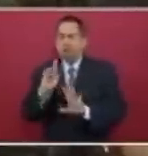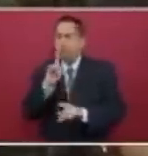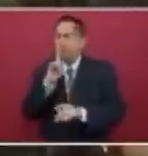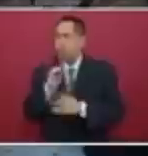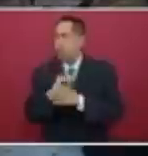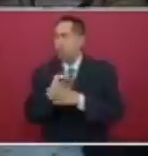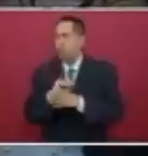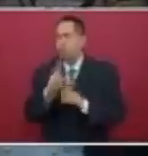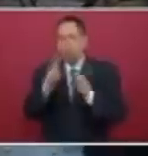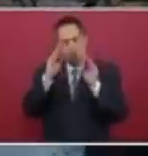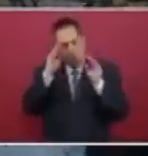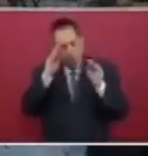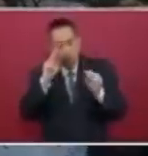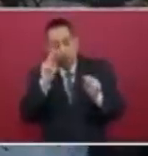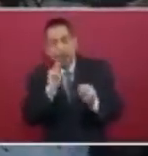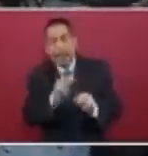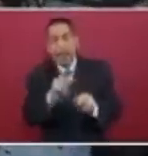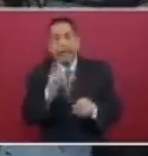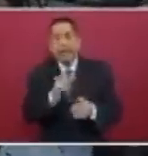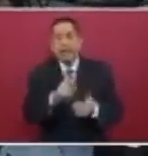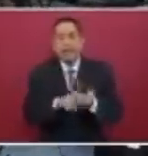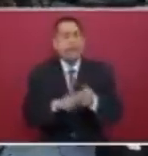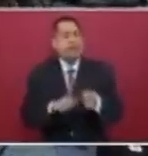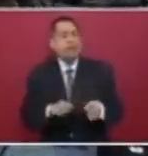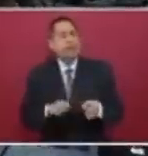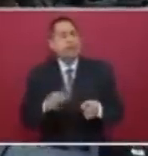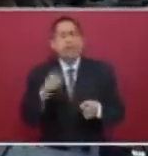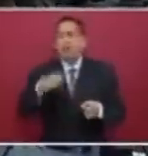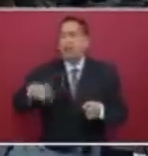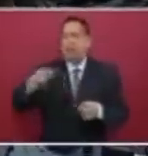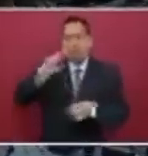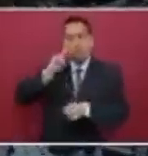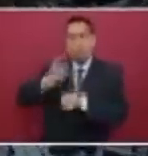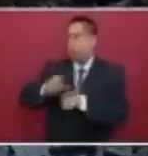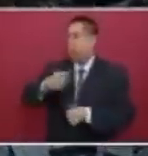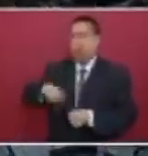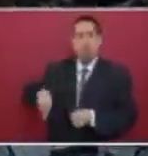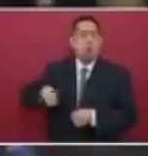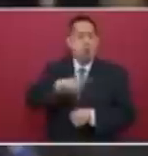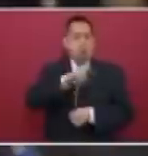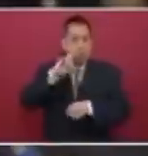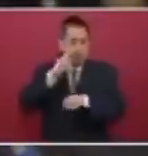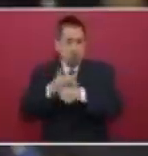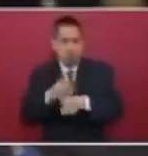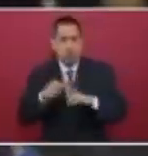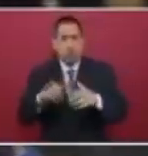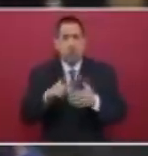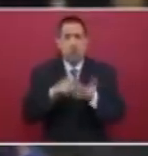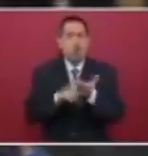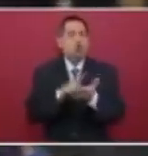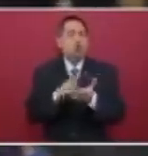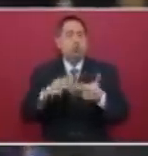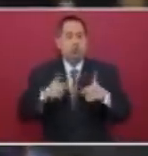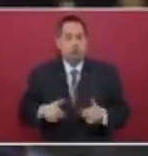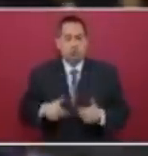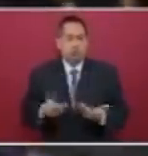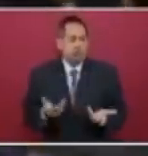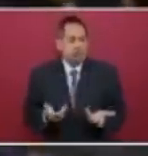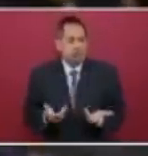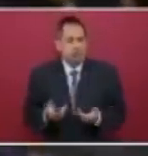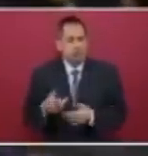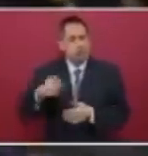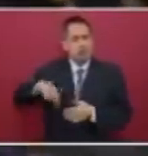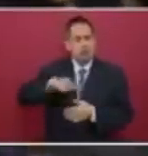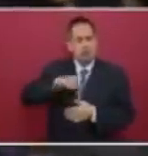enfocando en la parte que obliga a una responsabilidad en la parte de derechos humanos hemos